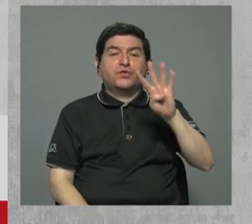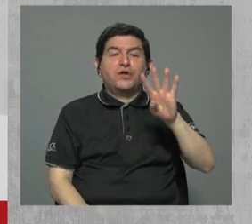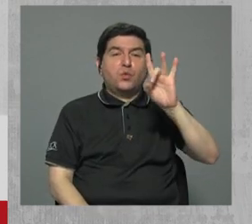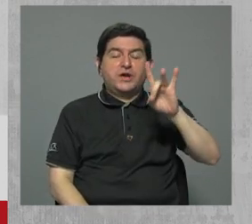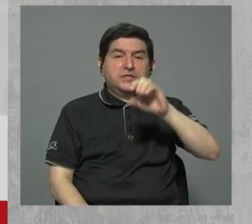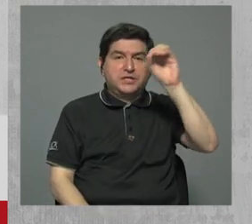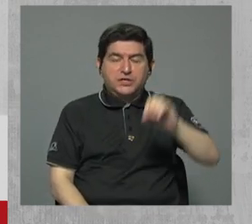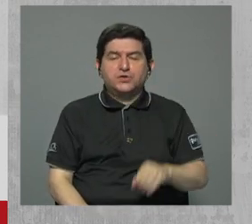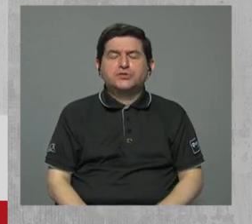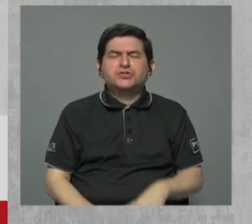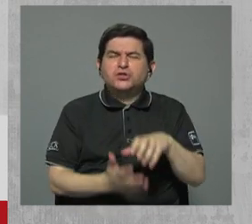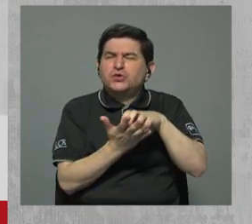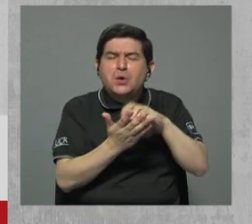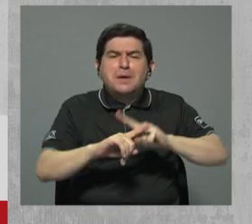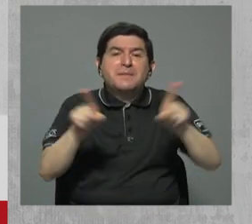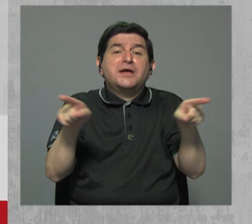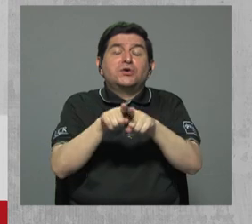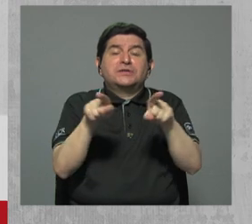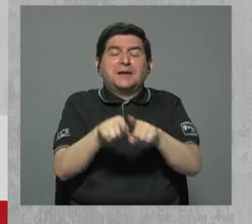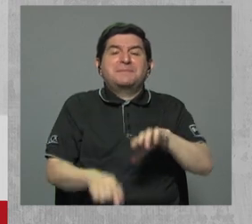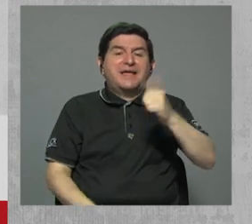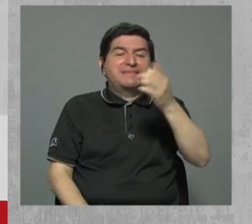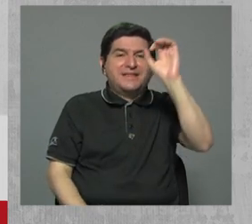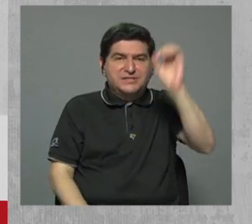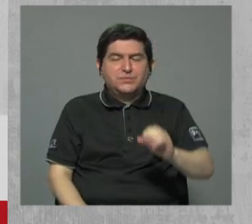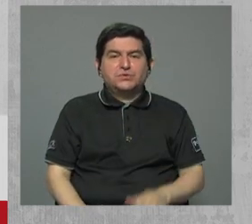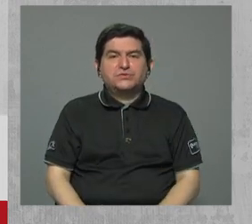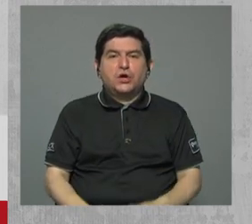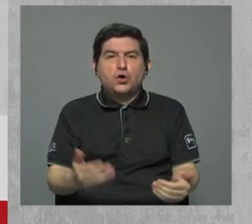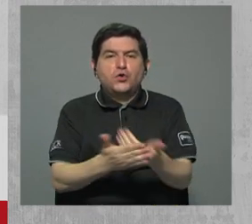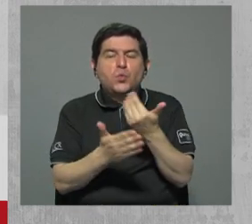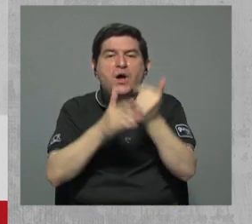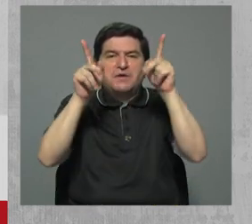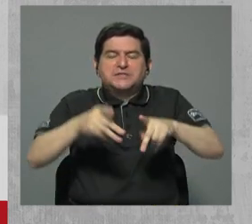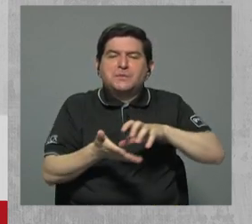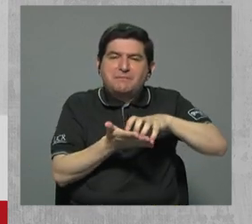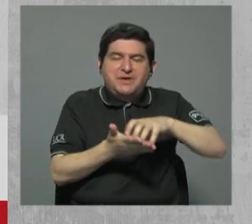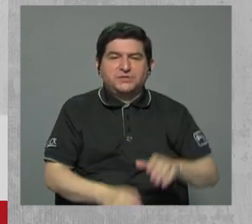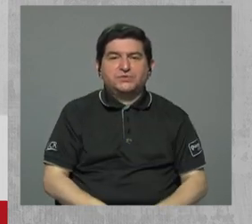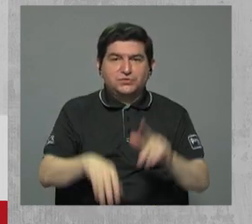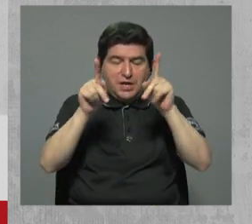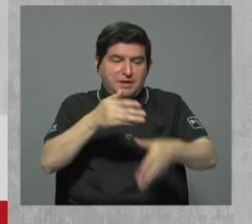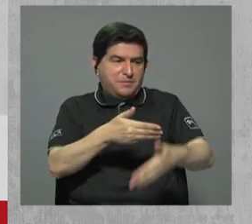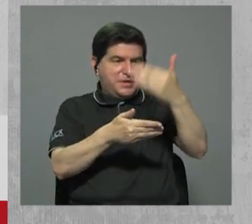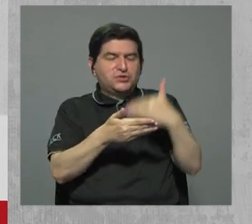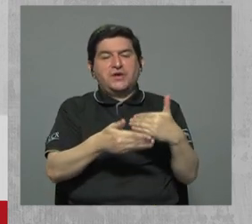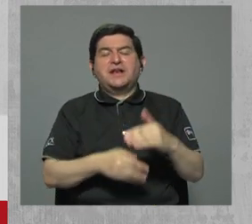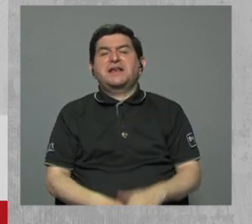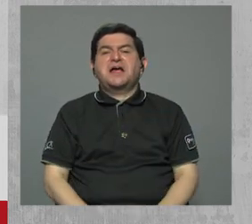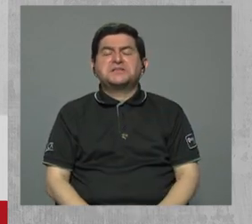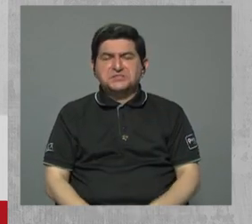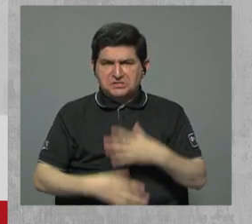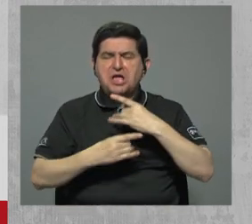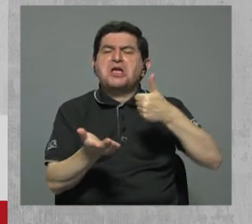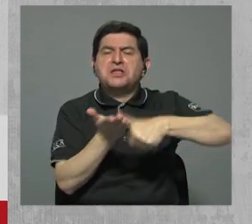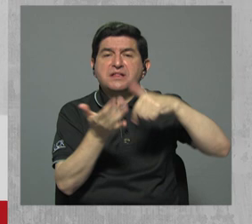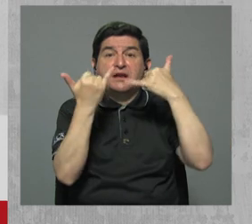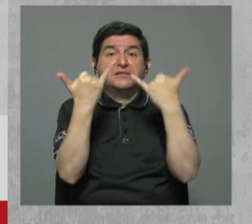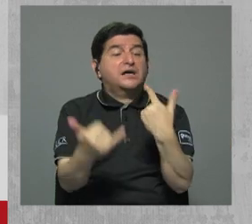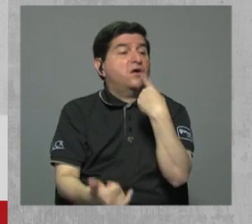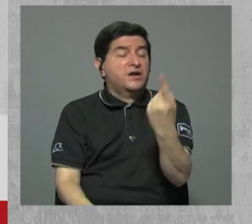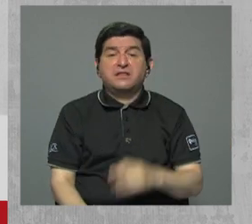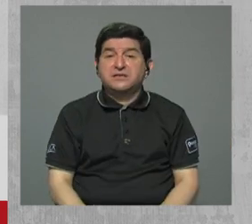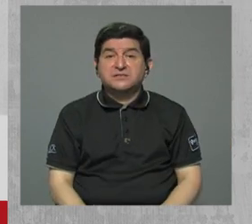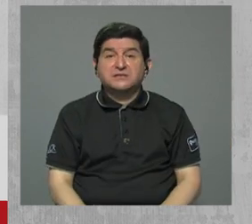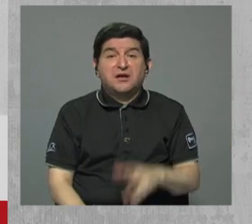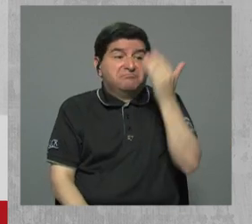se mantiene indecisas, pero además tenemos casi un 10% de nuevas y nuevos indecisos. Personas que antes tenían la intención de voto y actualmente dice, la verdad